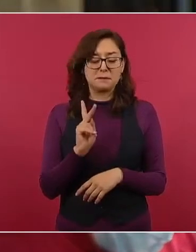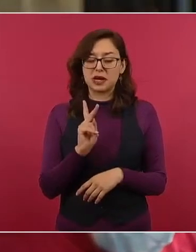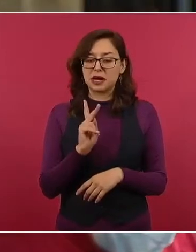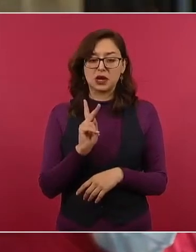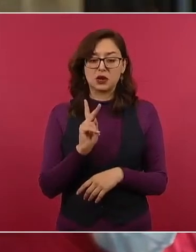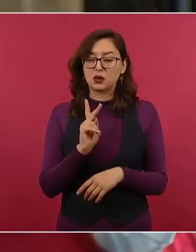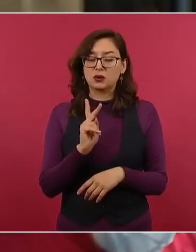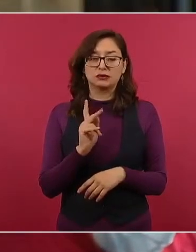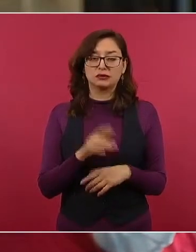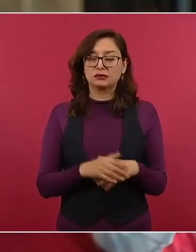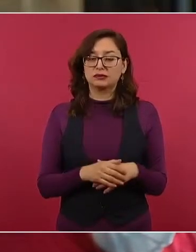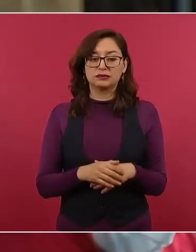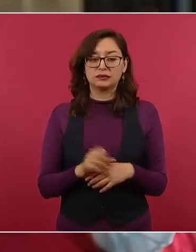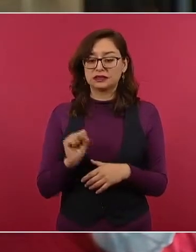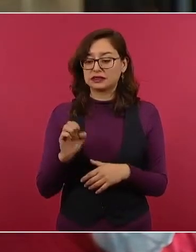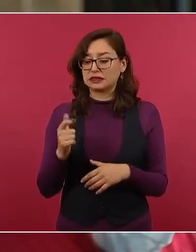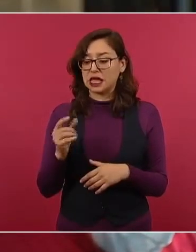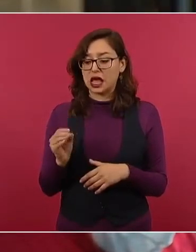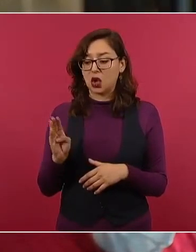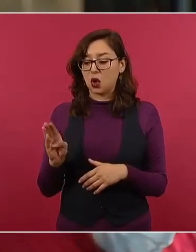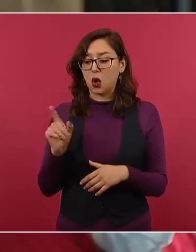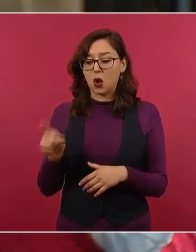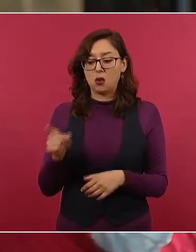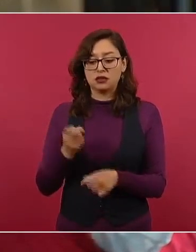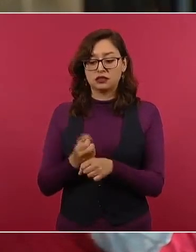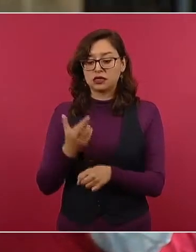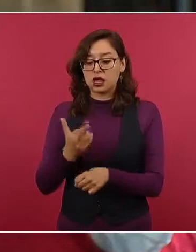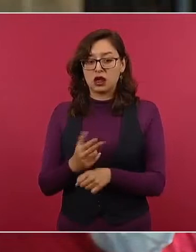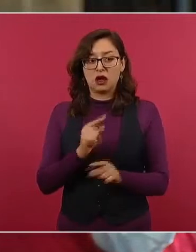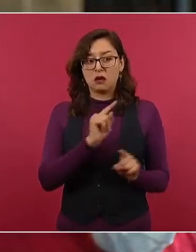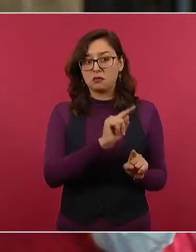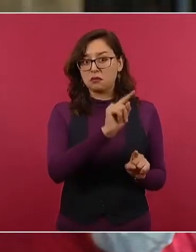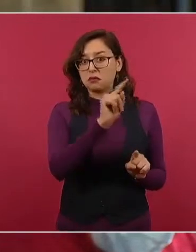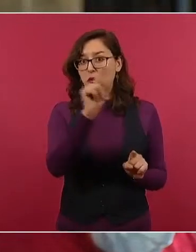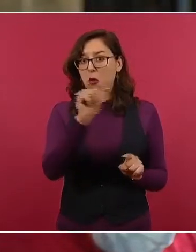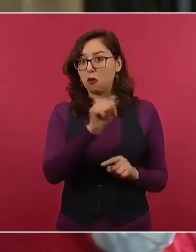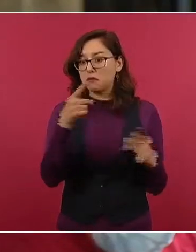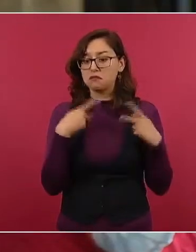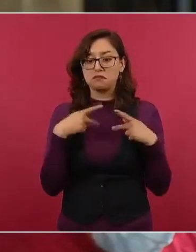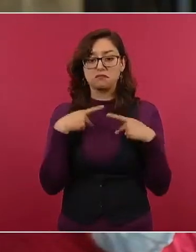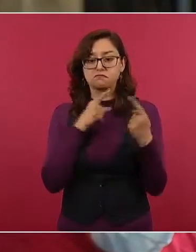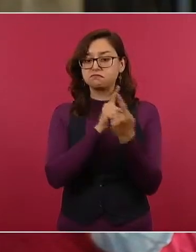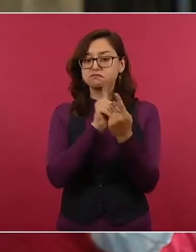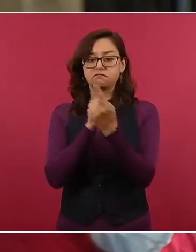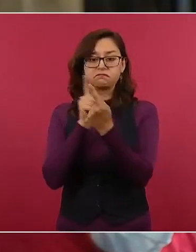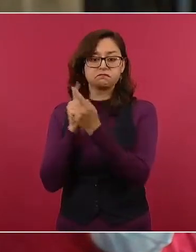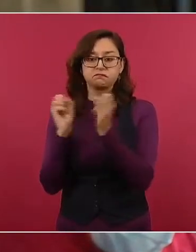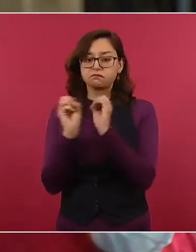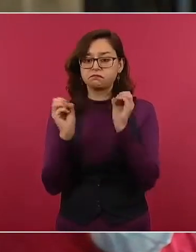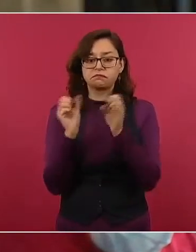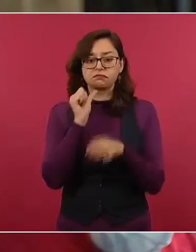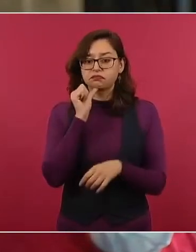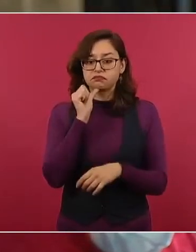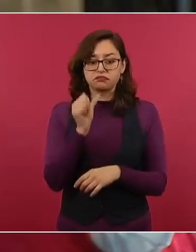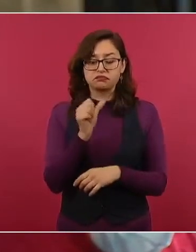secretario no escuchó a los estibadores, por ejemplo. Los trabajadores estibadores, los trabajadores